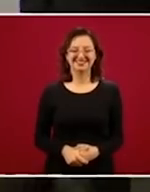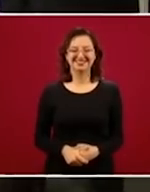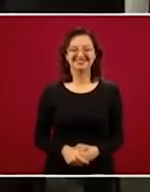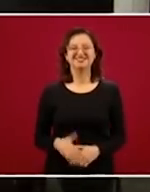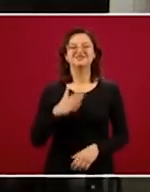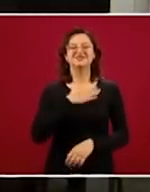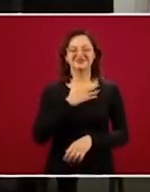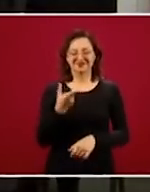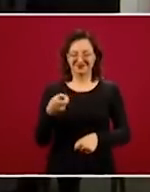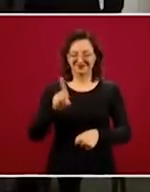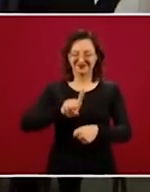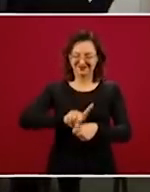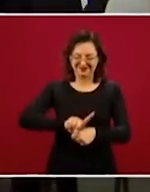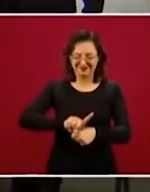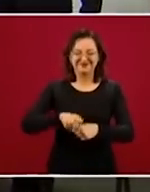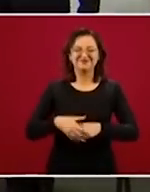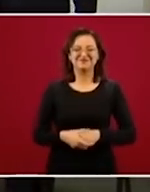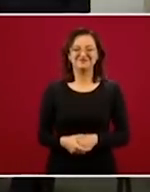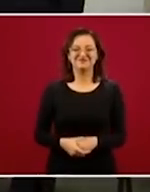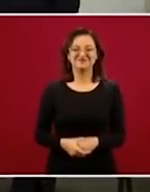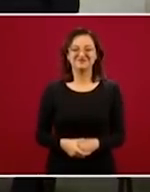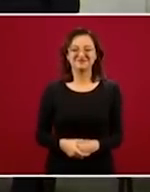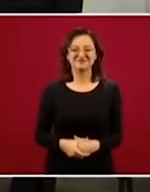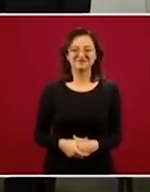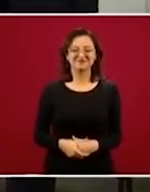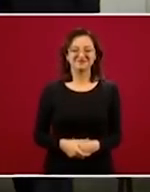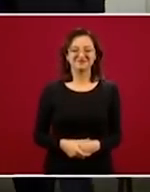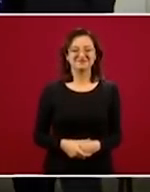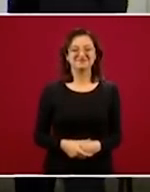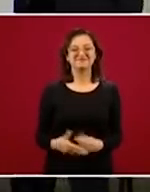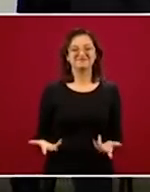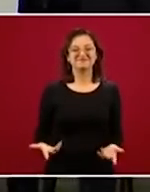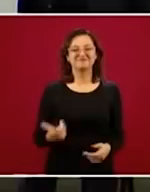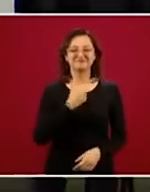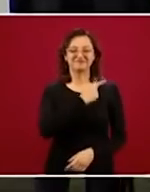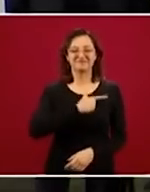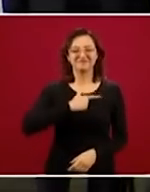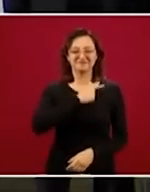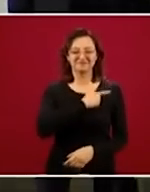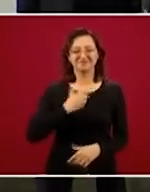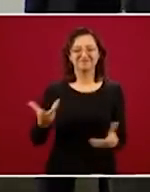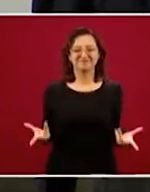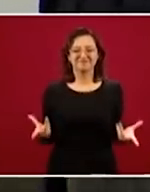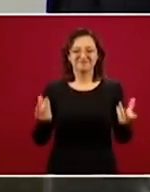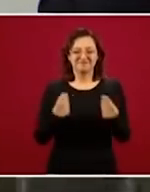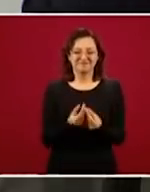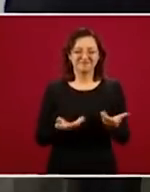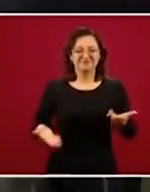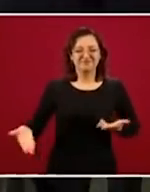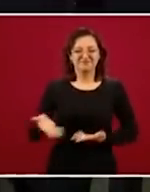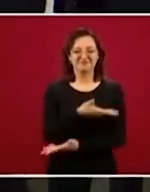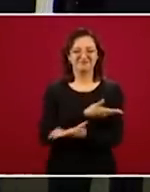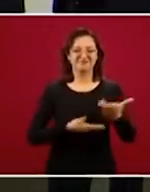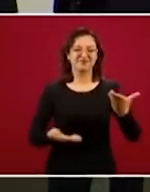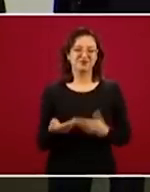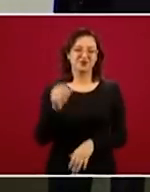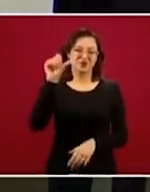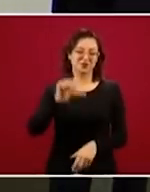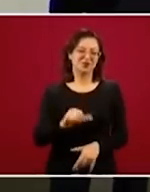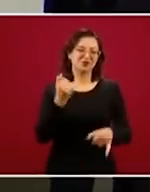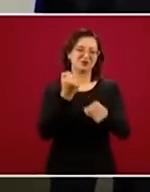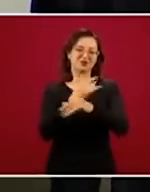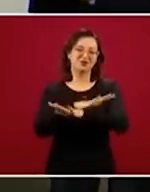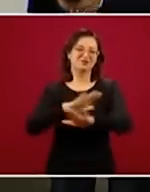buenos días nos da mucho gusto estar con ustedes hoy vamos a informar como